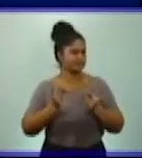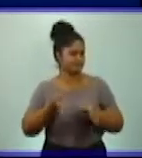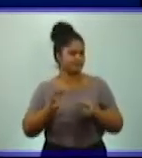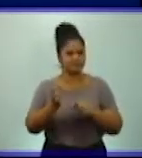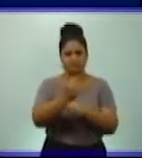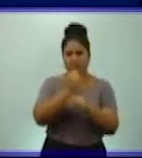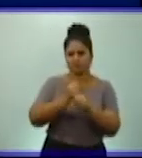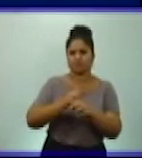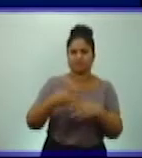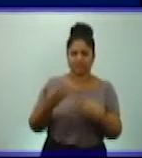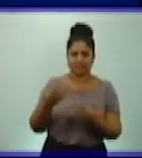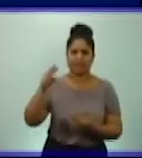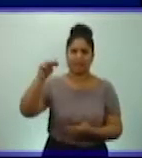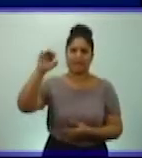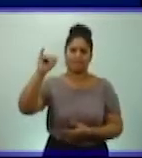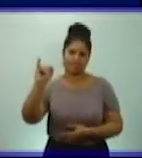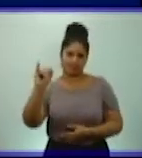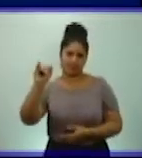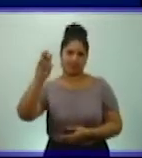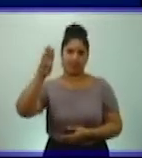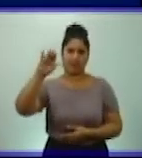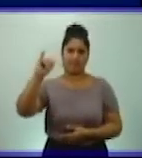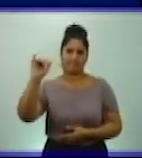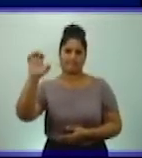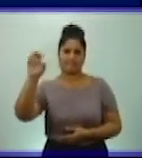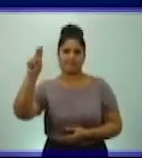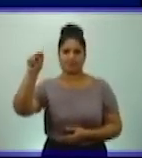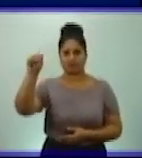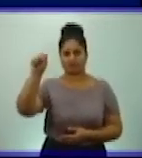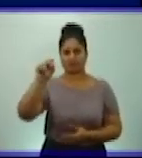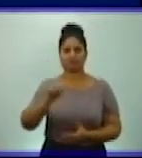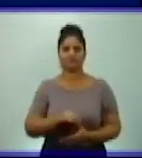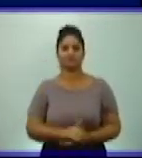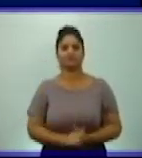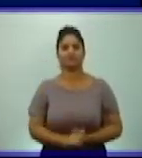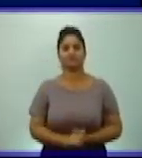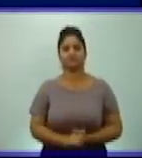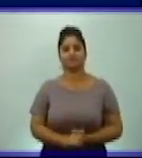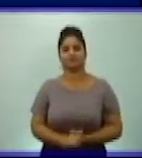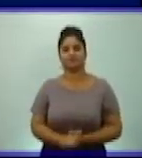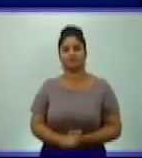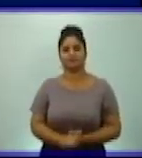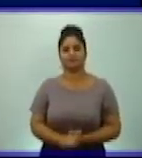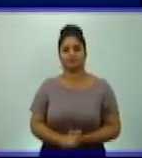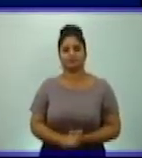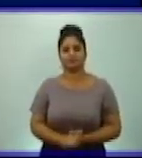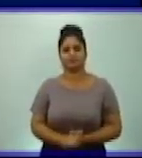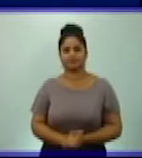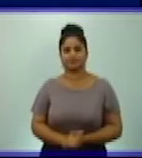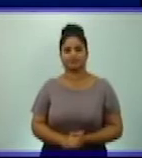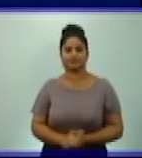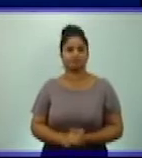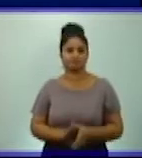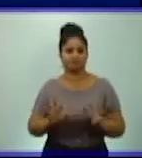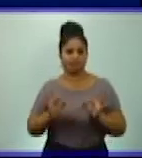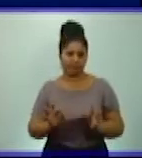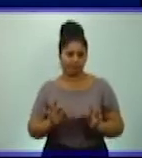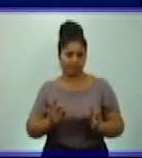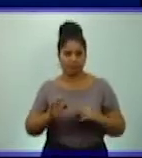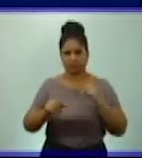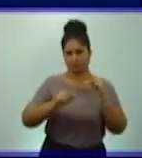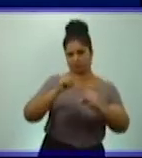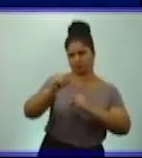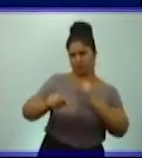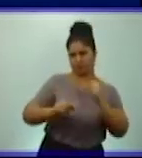ya con la reiteración de este vocativo va culminando el acto del habla, va terminando ese proceso de